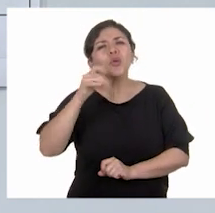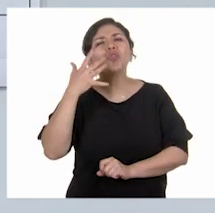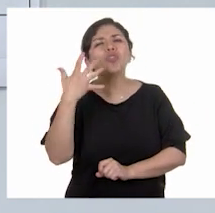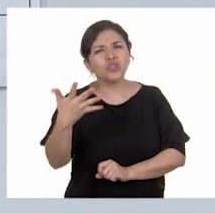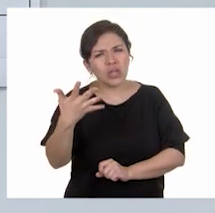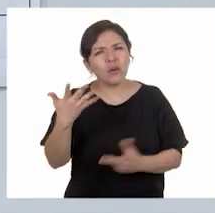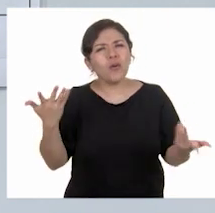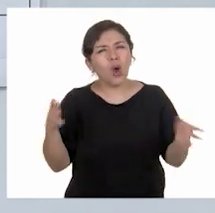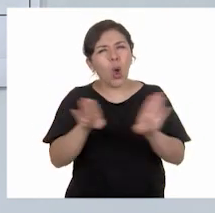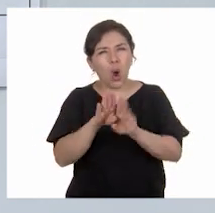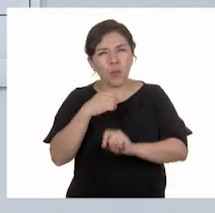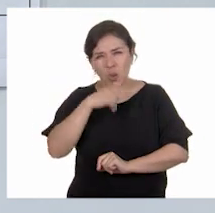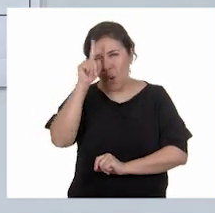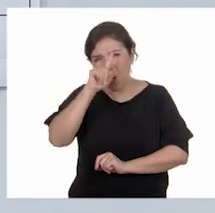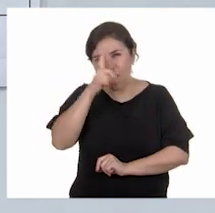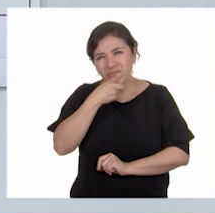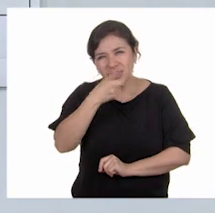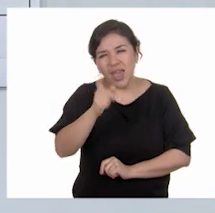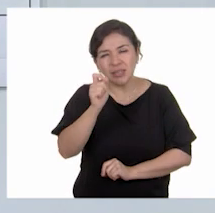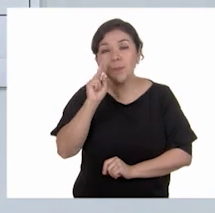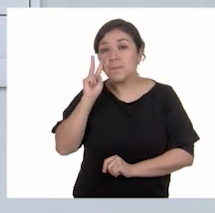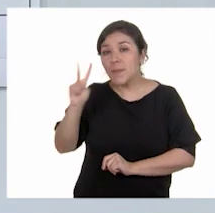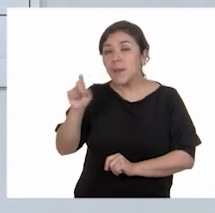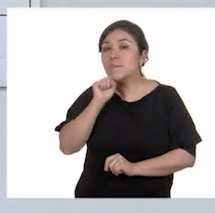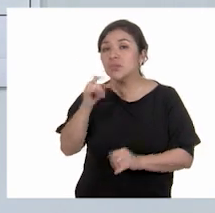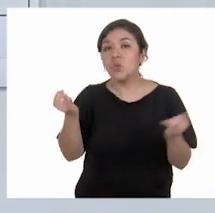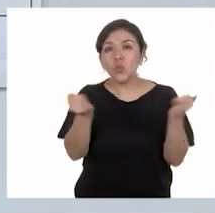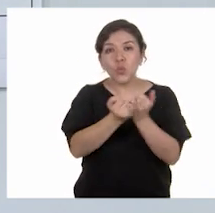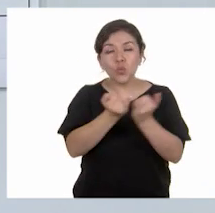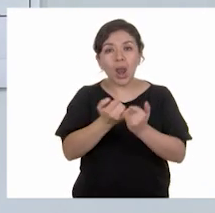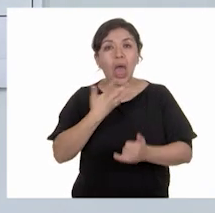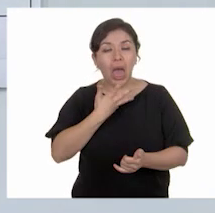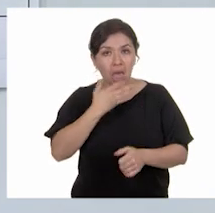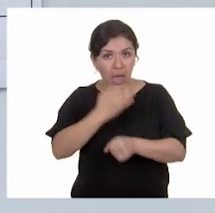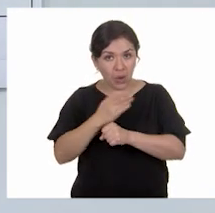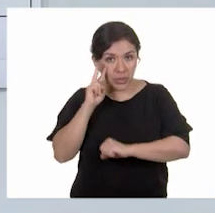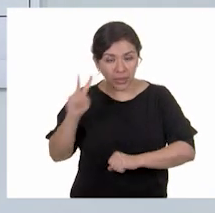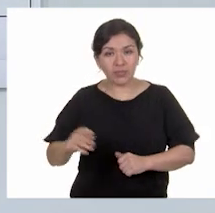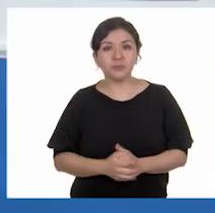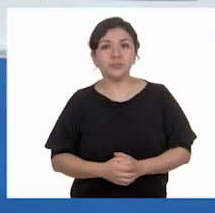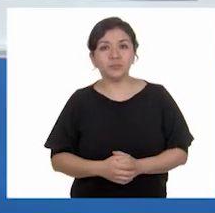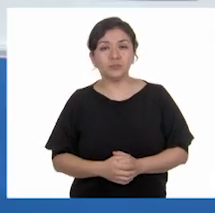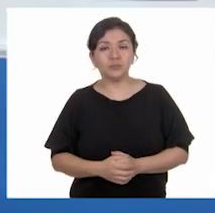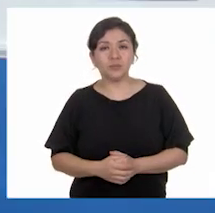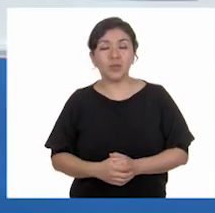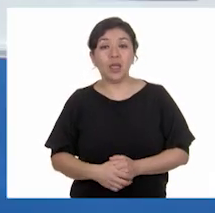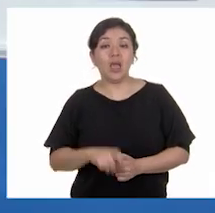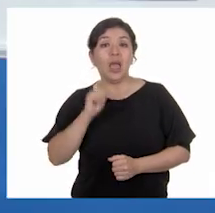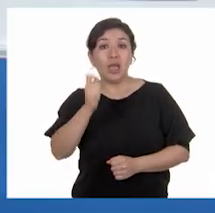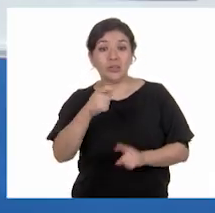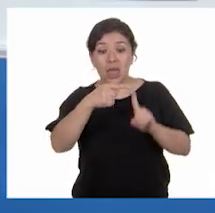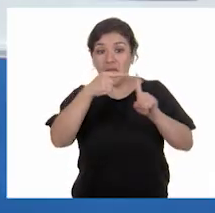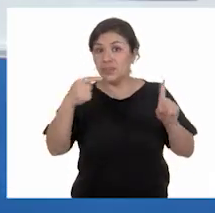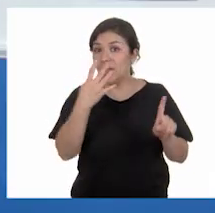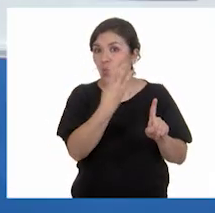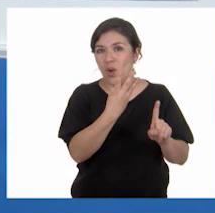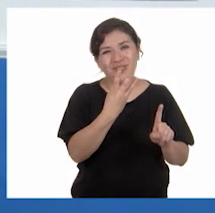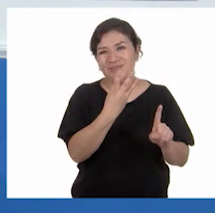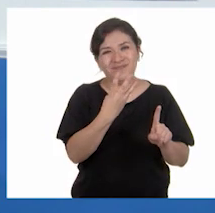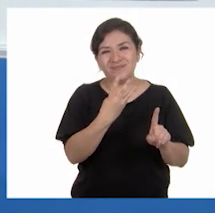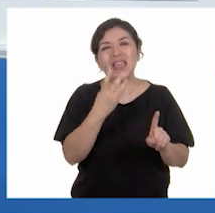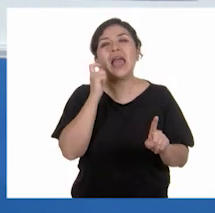hacemos con el truco, quedaría así. Mira, vamos a borrar. Ahora no es entre 4. Sino es